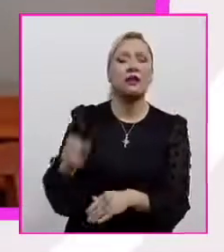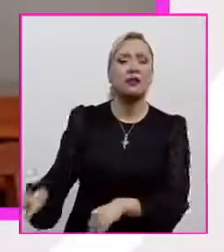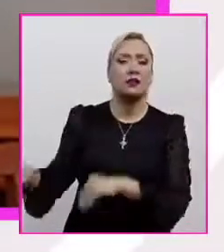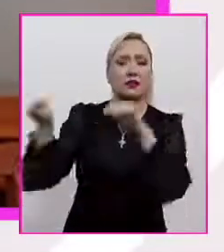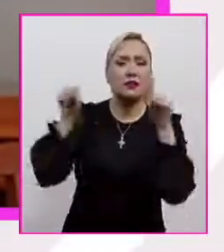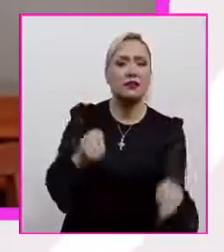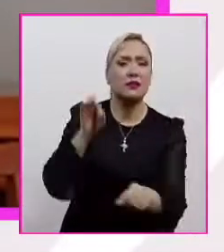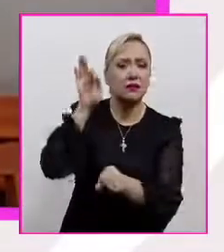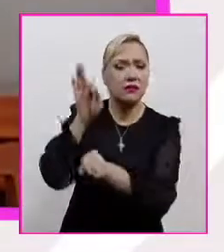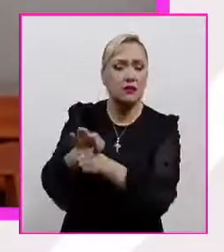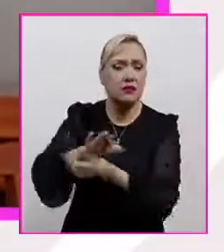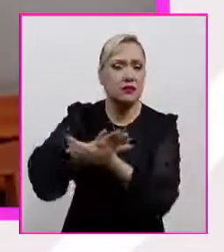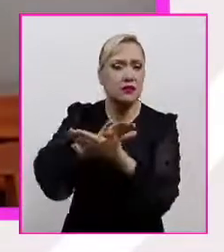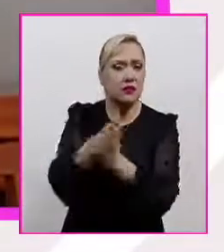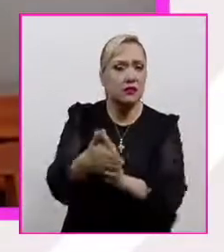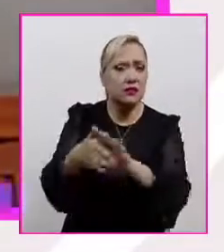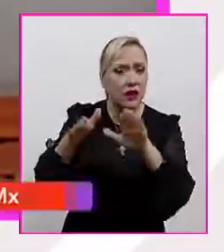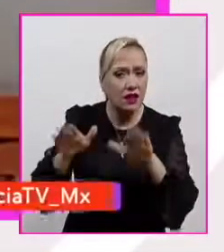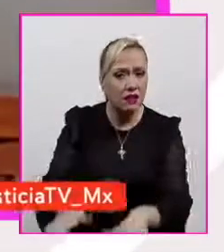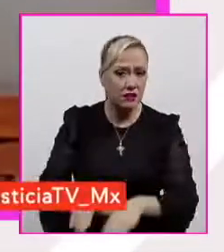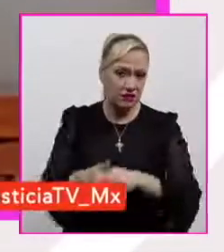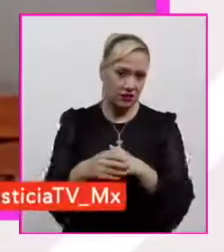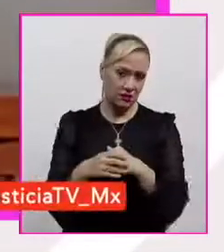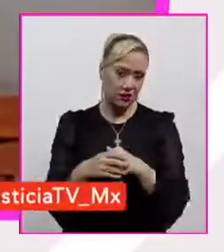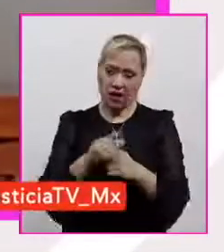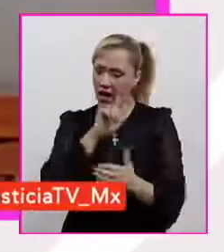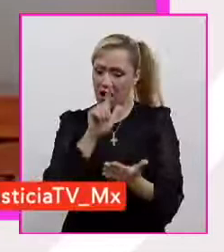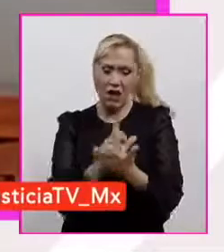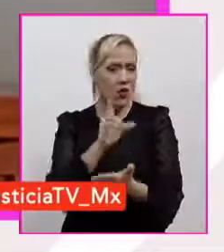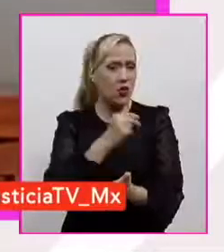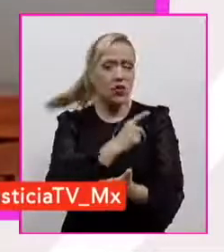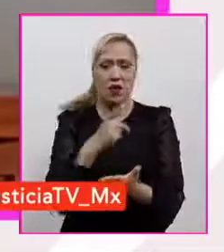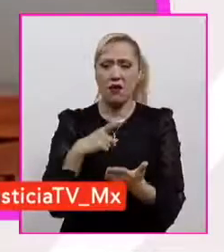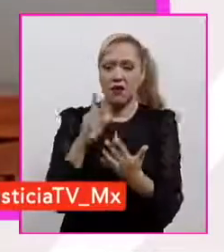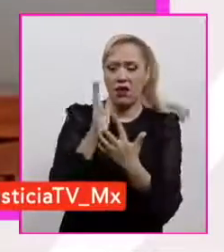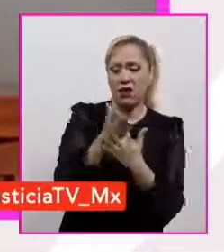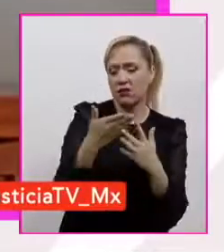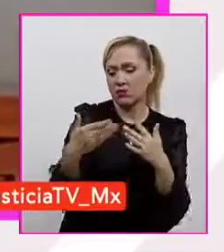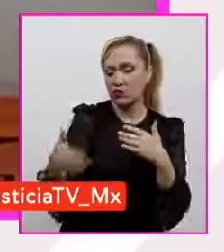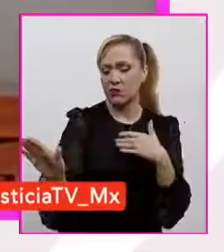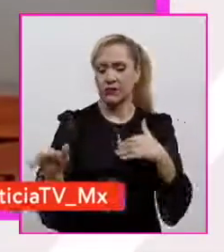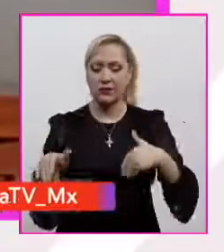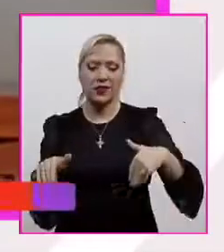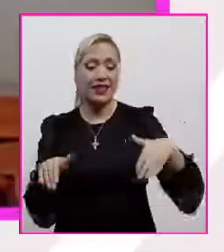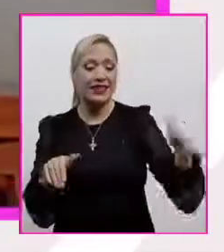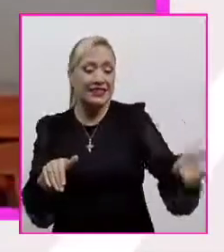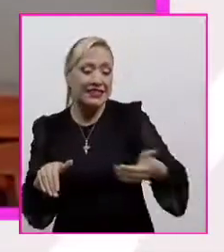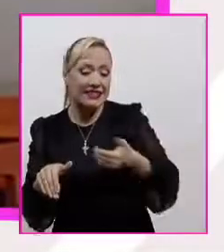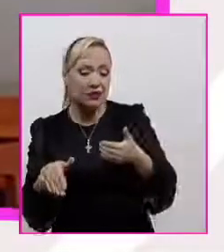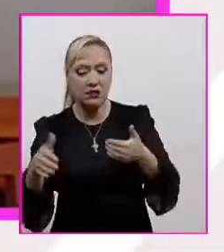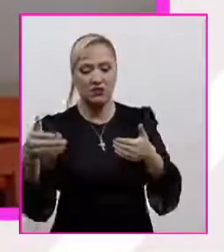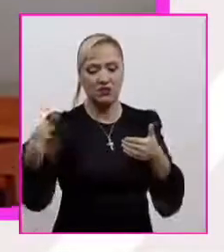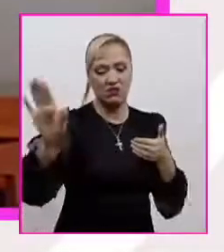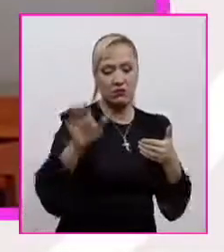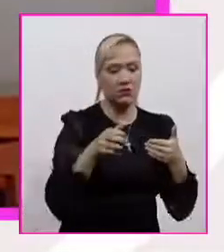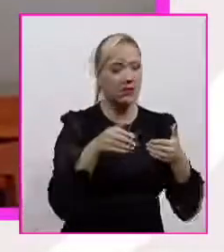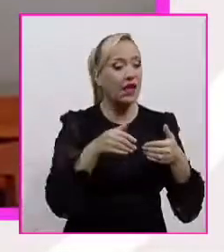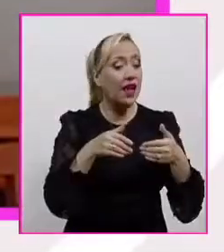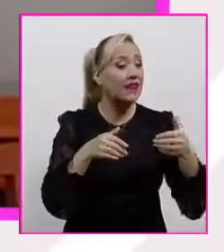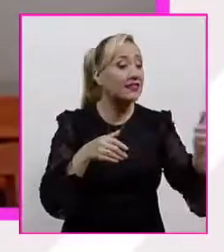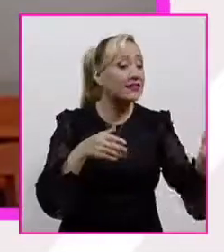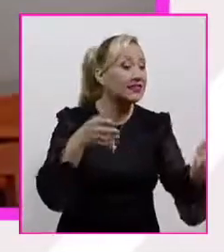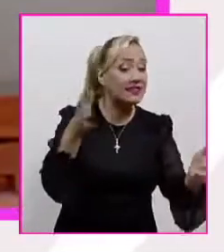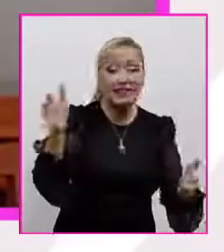ley no podemos distinguir distinción y tristemente en la operación en México sí vemos